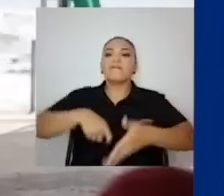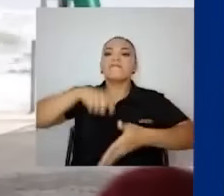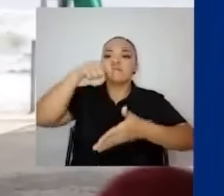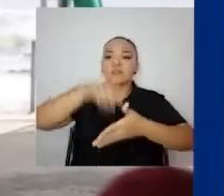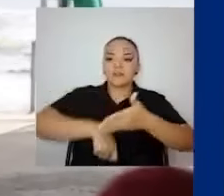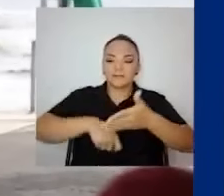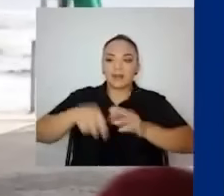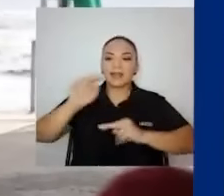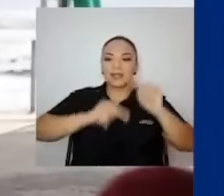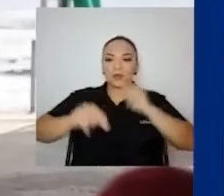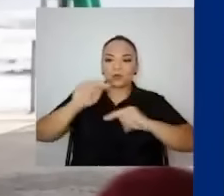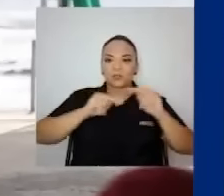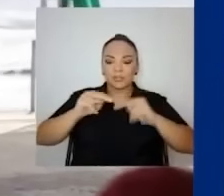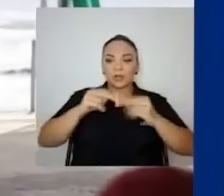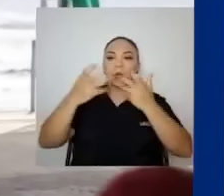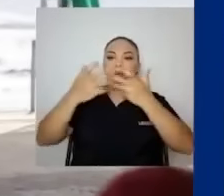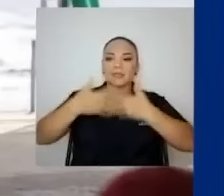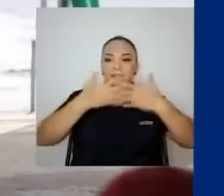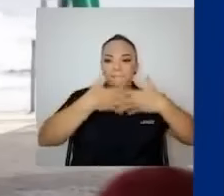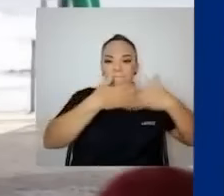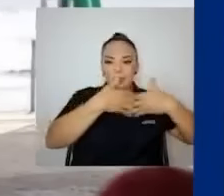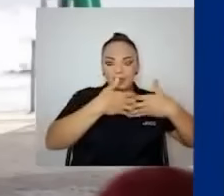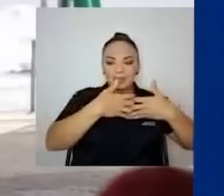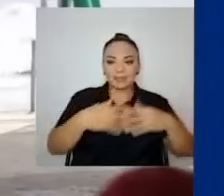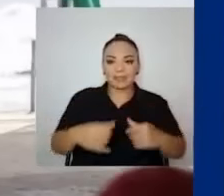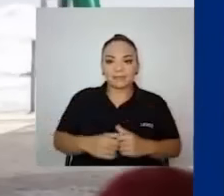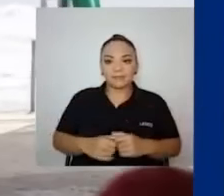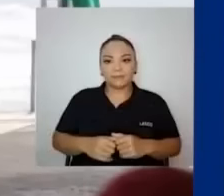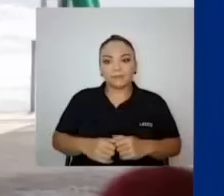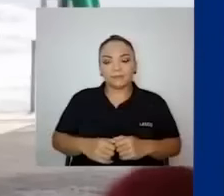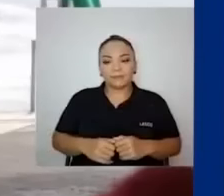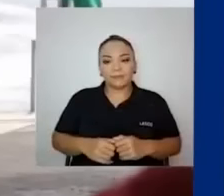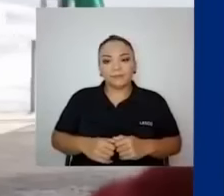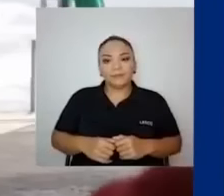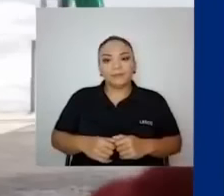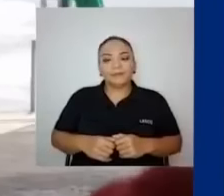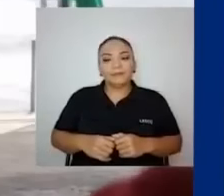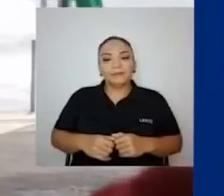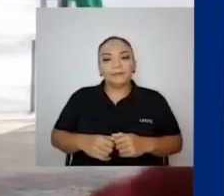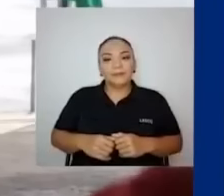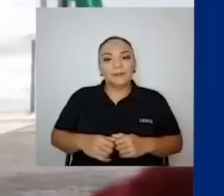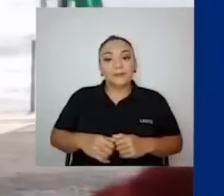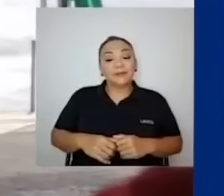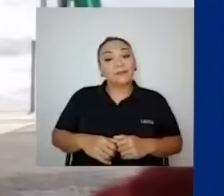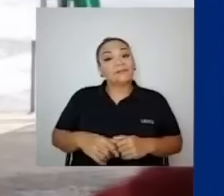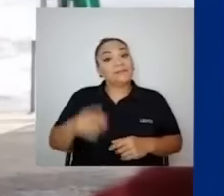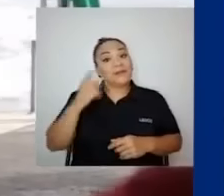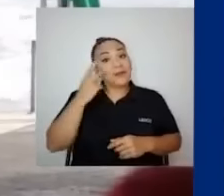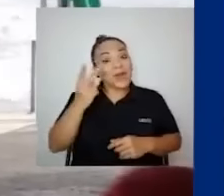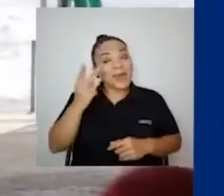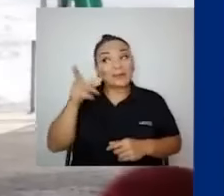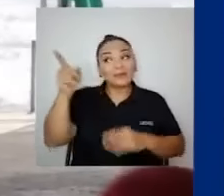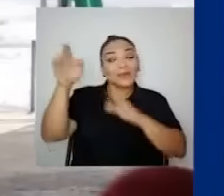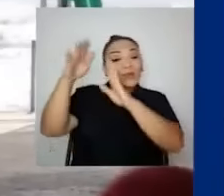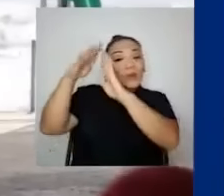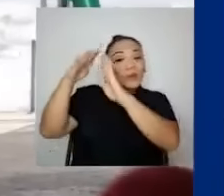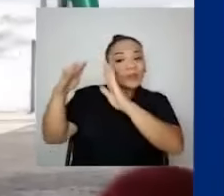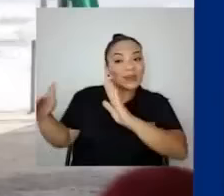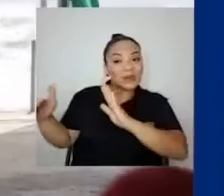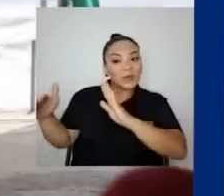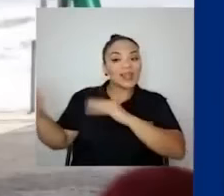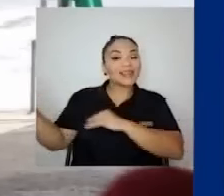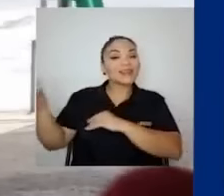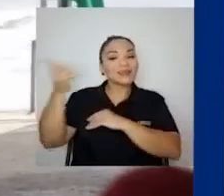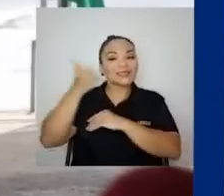ha estado totalmente capturado por una casta política y económica que lo que se ha dedicado es a explotar